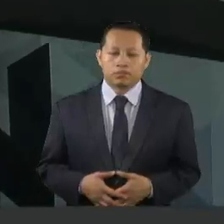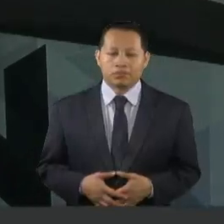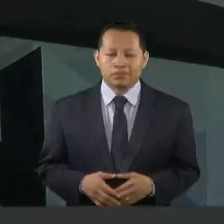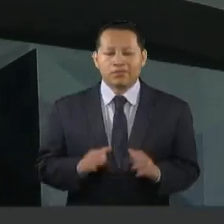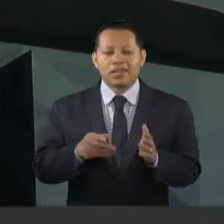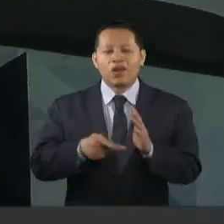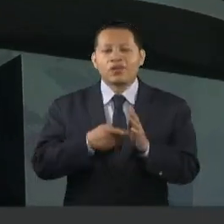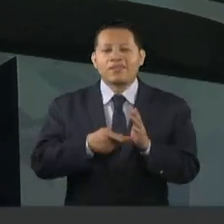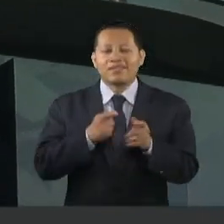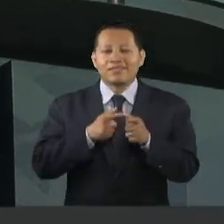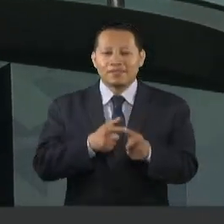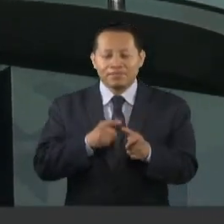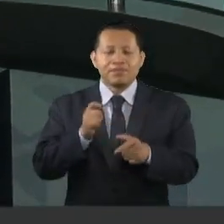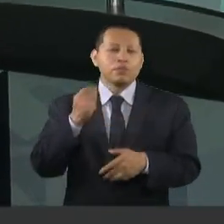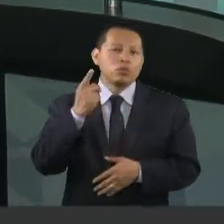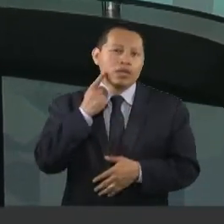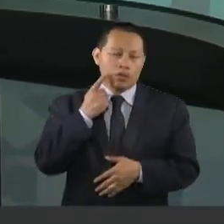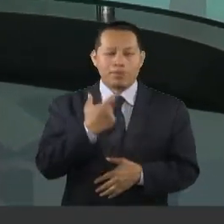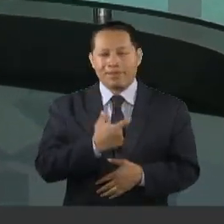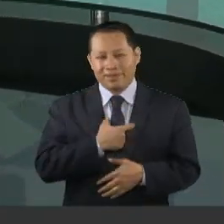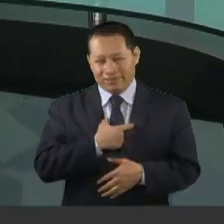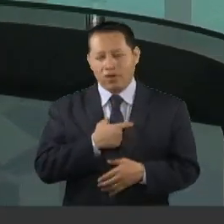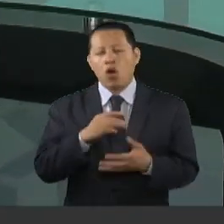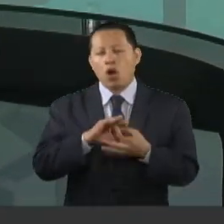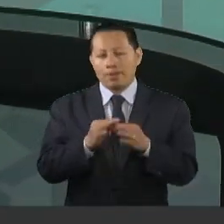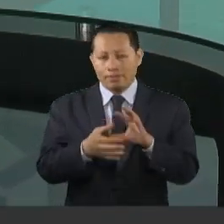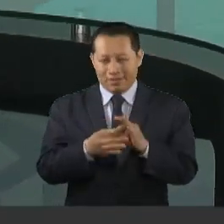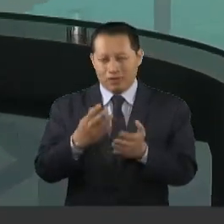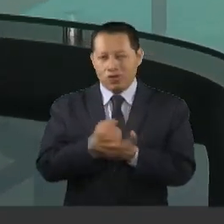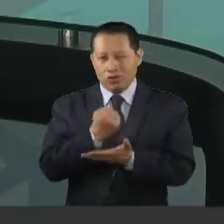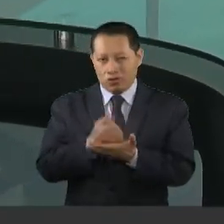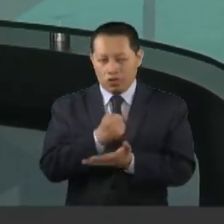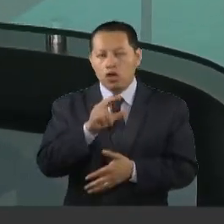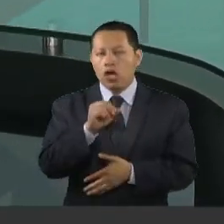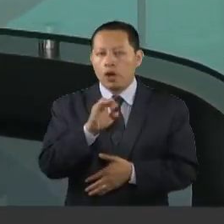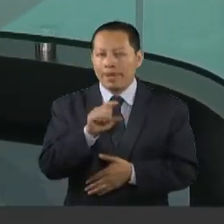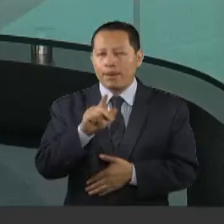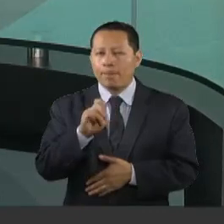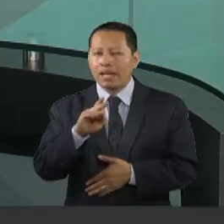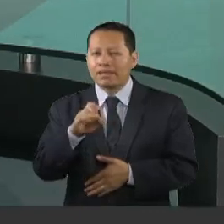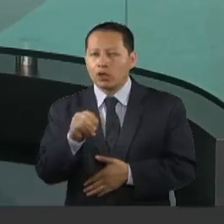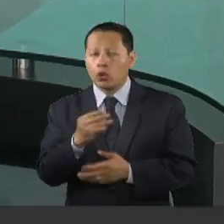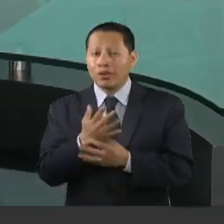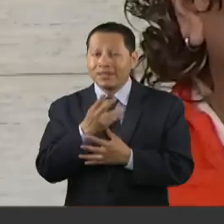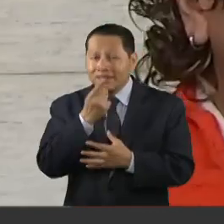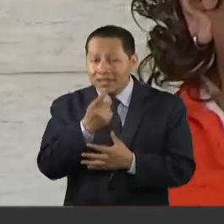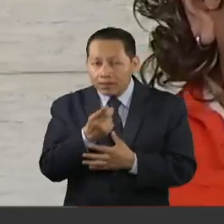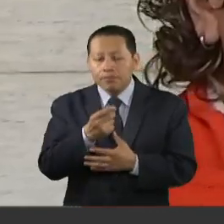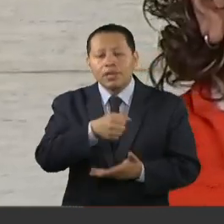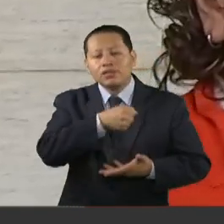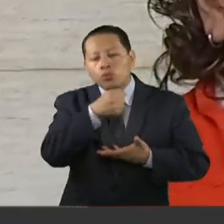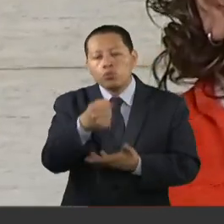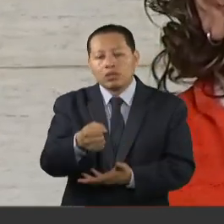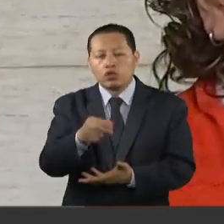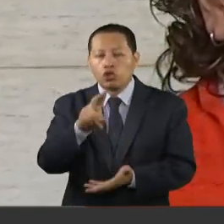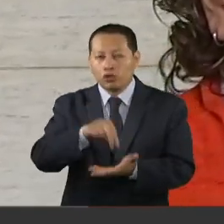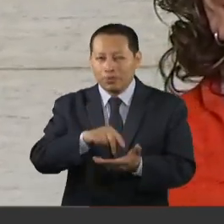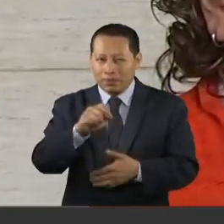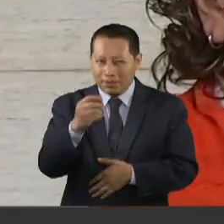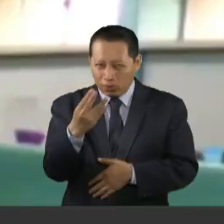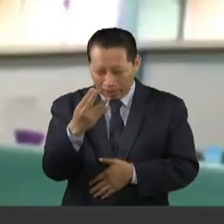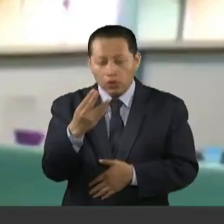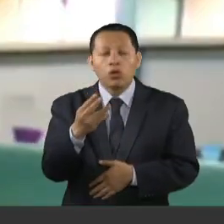y estamos de regreso el diputado y medallista olímpico rommel Pacheco lamentó que el presupuesto de egresos de la federación para 2024